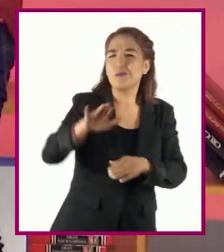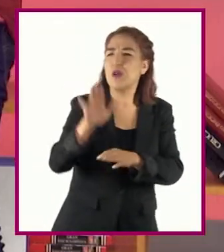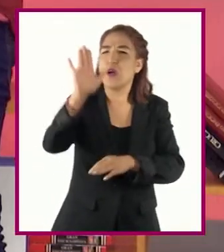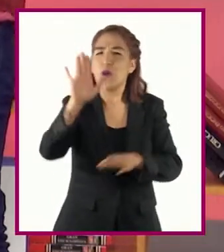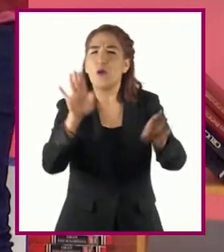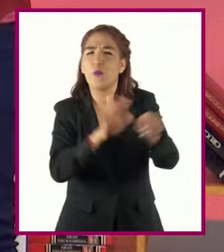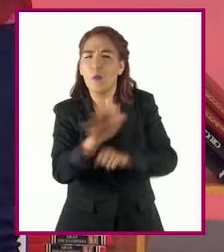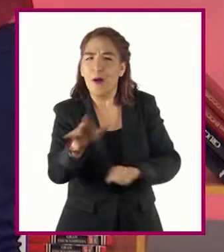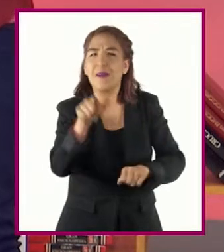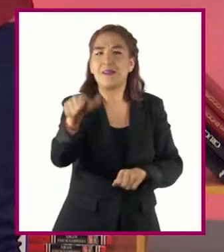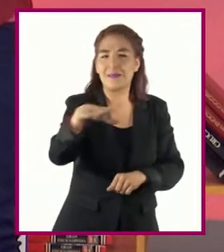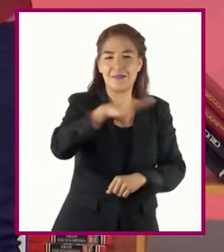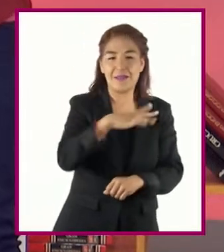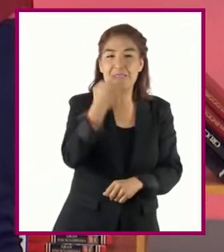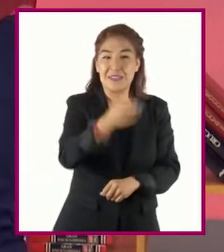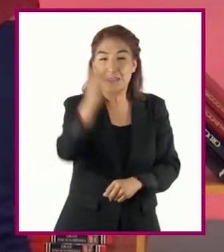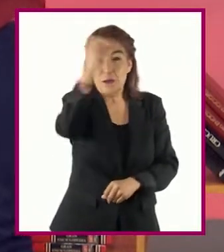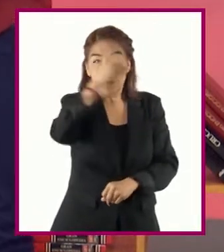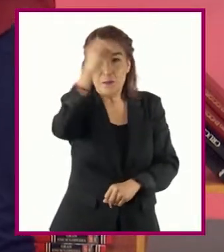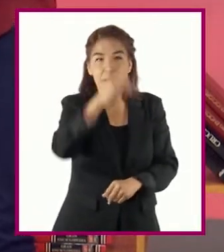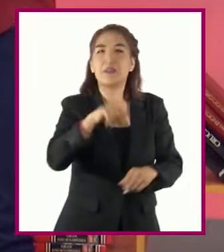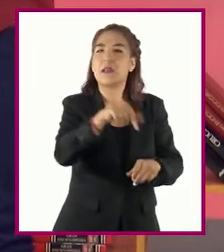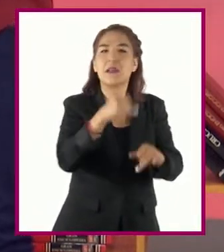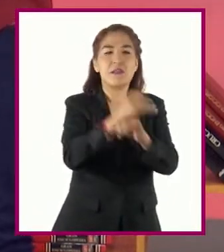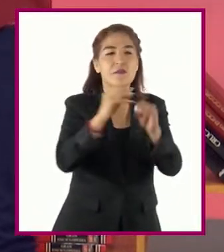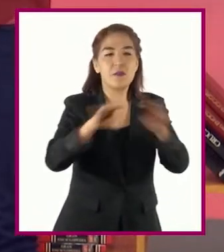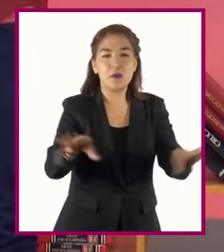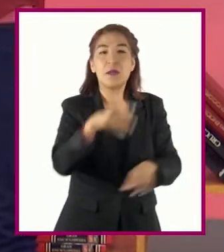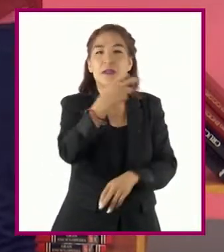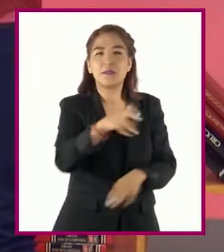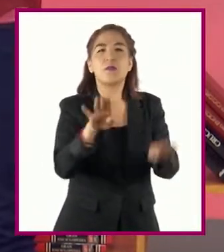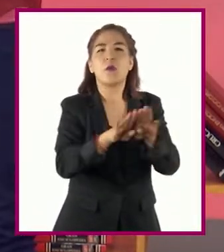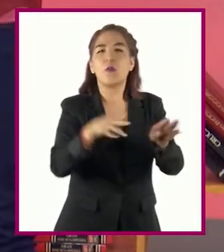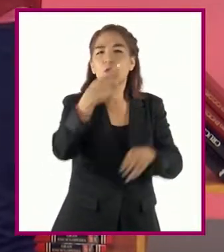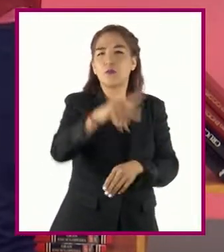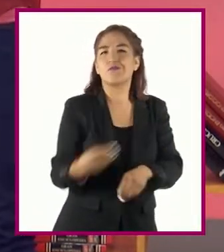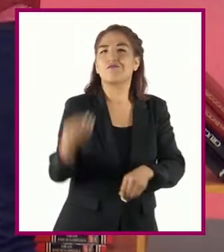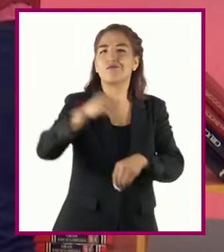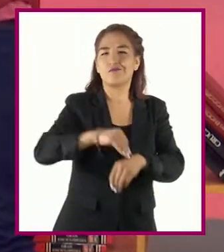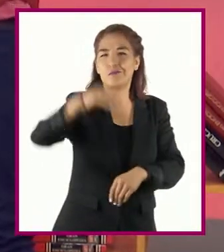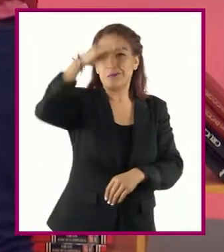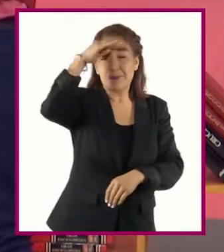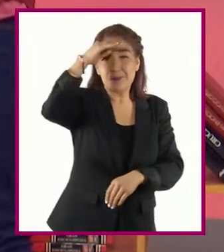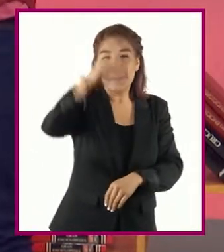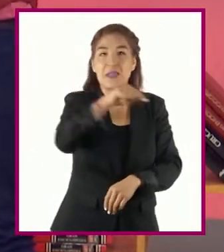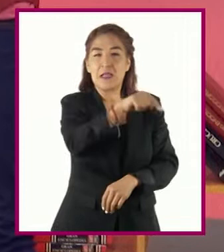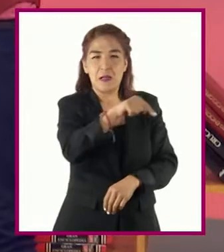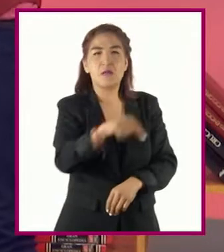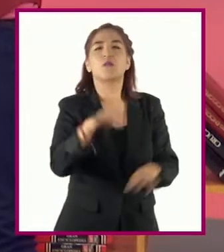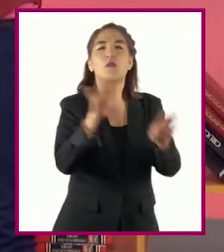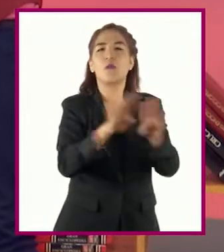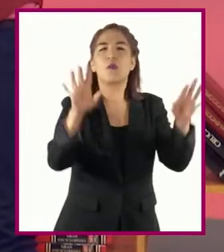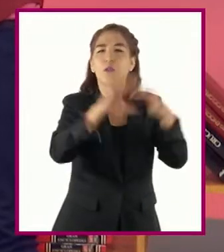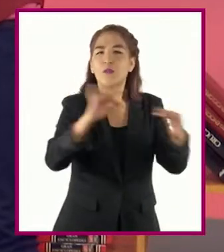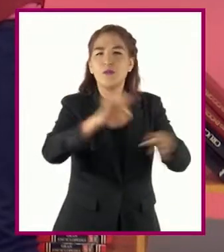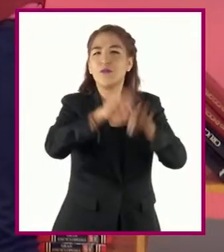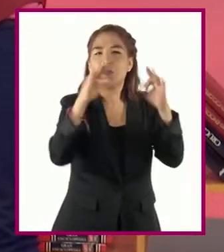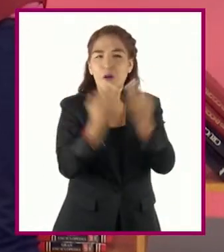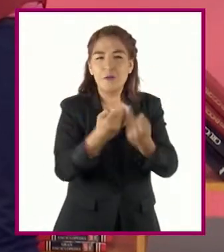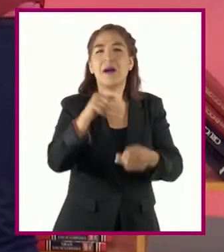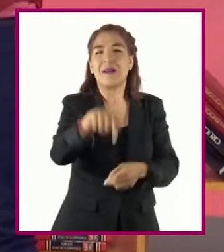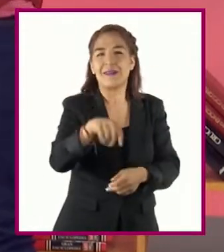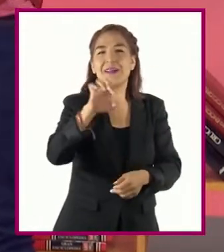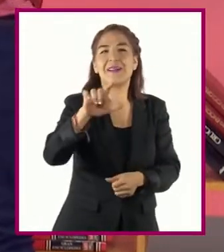respecto. En el artículo de opinión, este tipo de objeciones y posturas encontradas se suelen expresar a través de